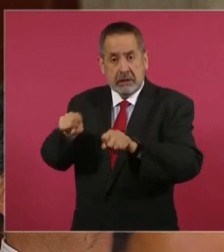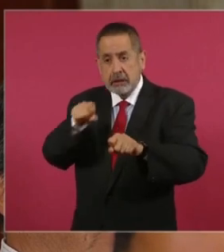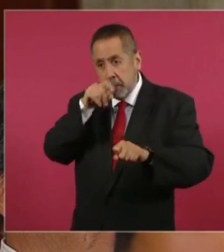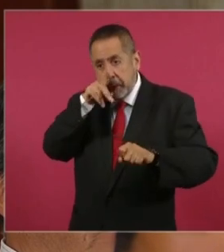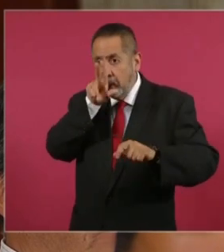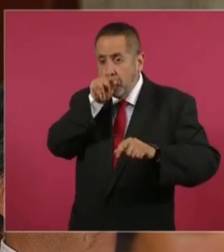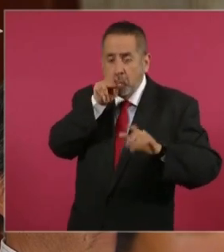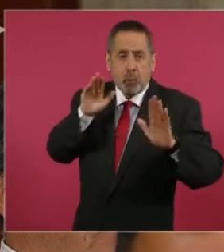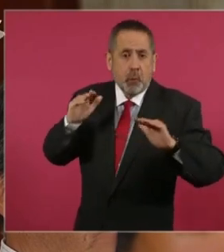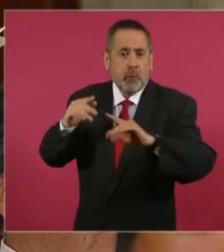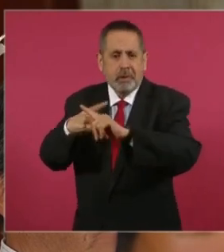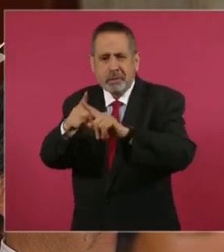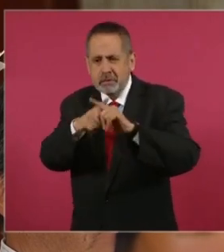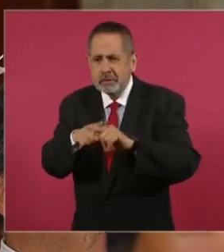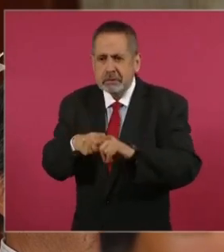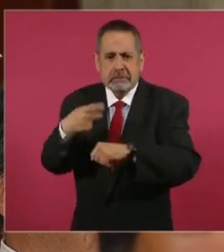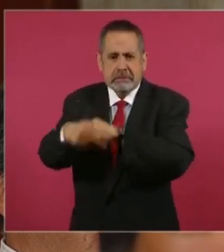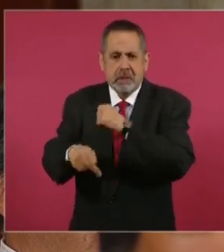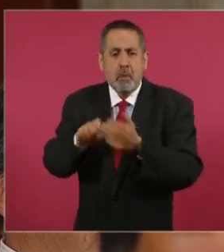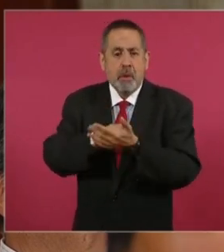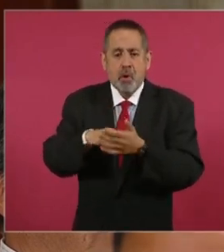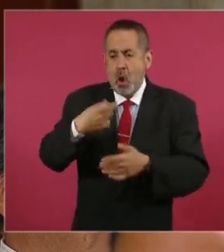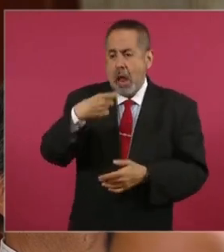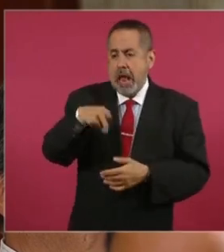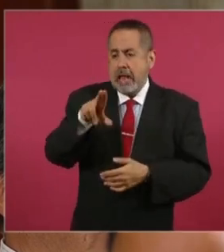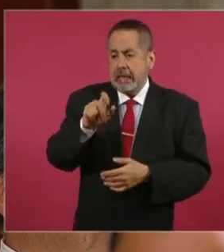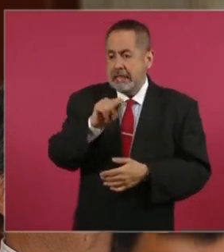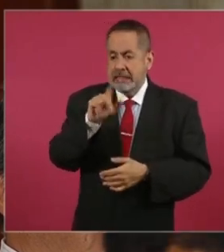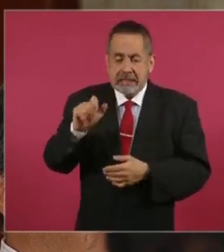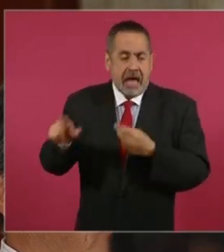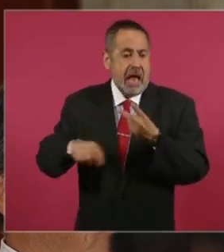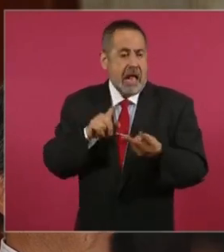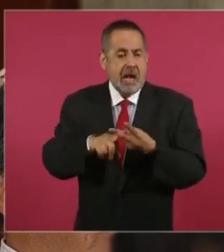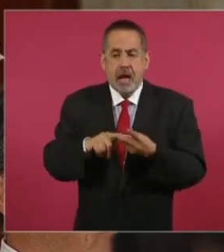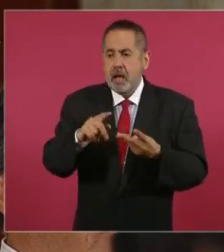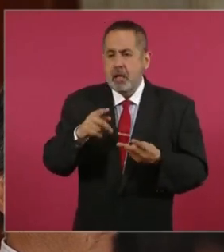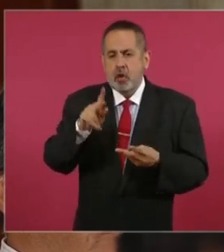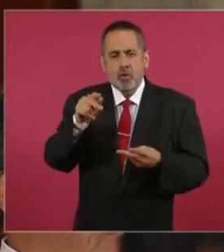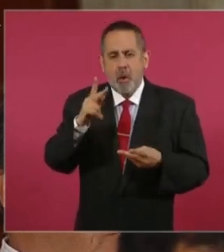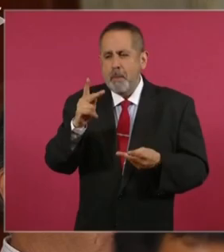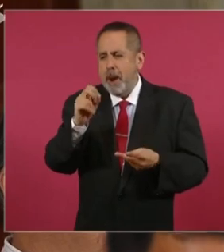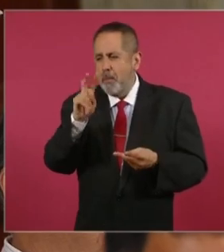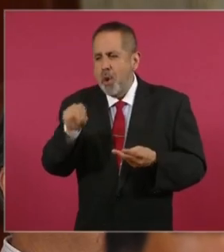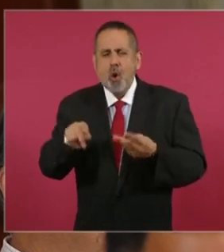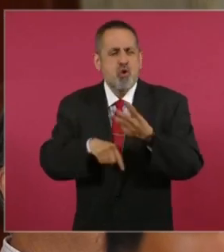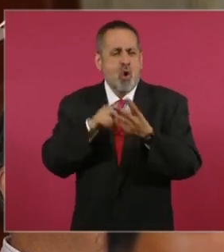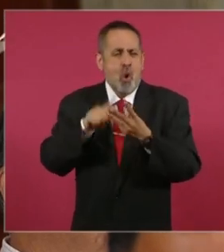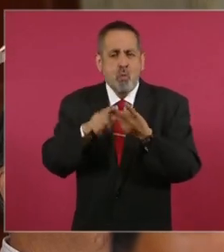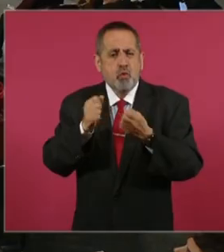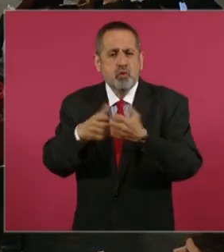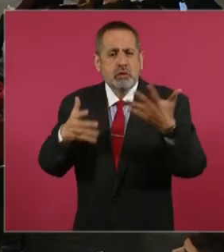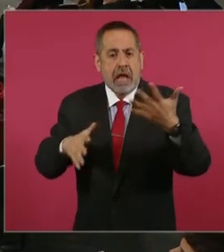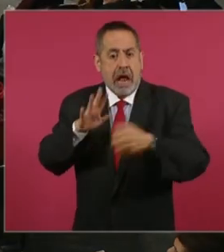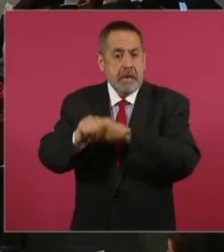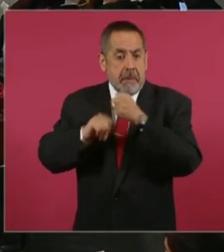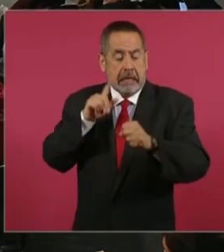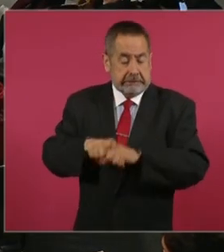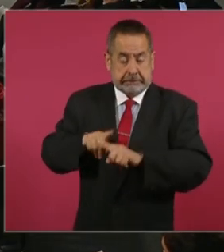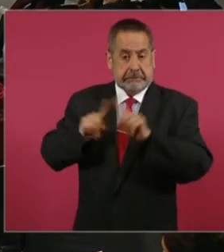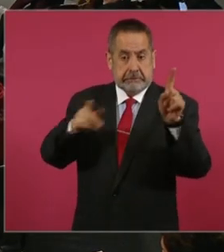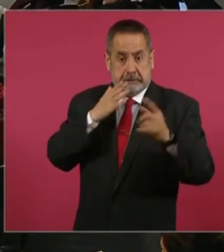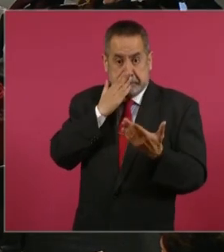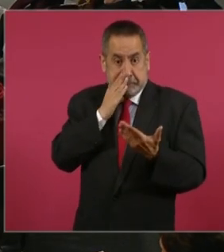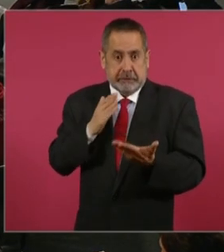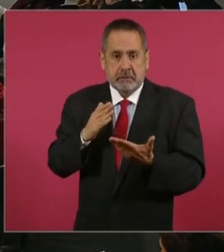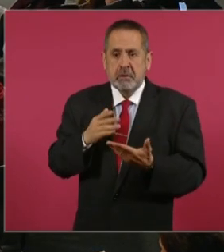están en peligro, entre ellos quetzales, un águila arpía, un pavón cornudo y muchos más, tanto porque ponen en riesgo su